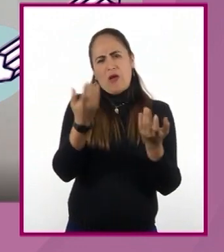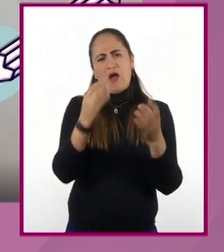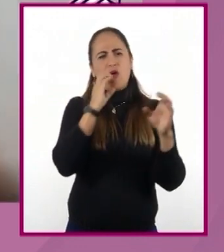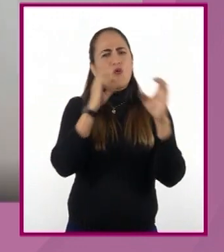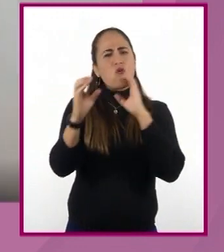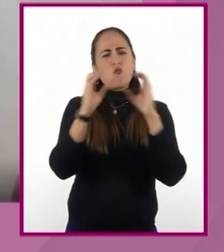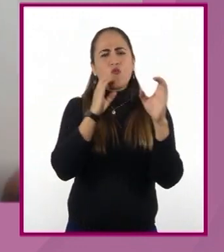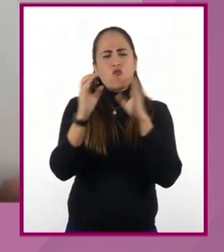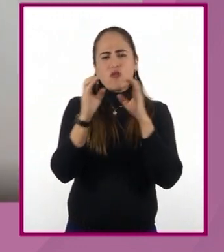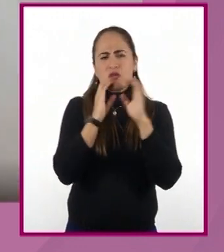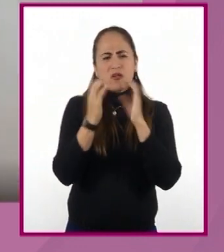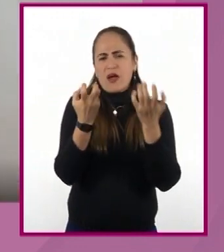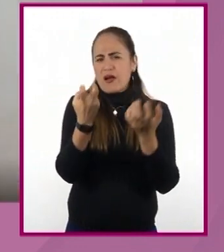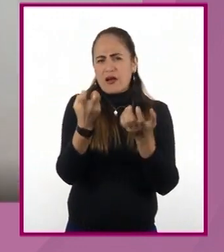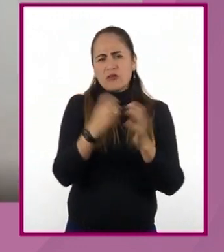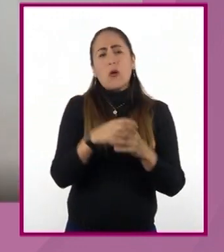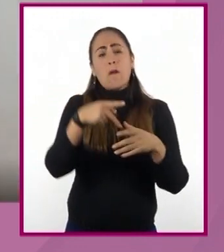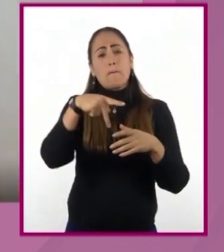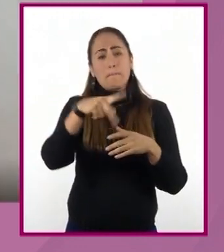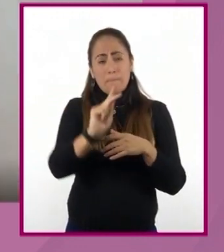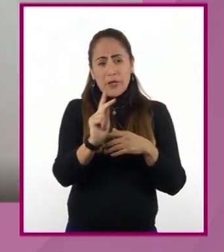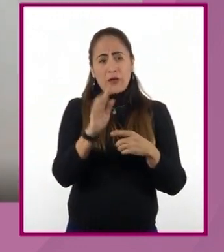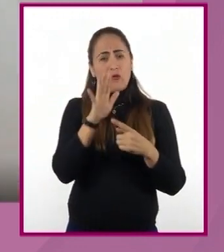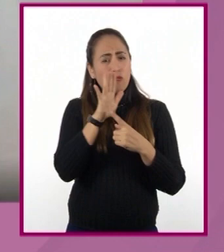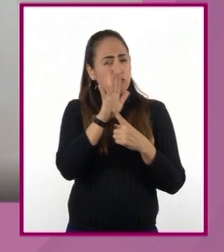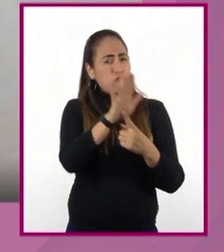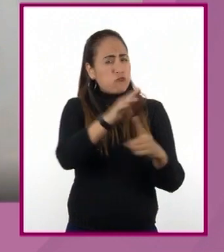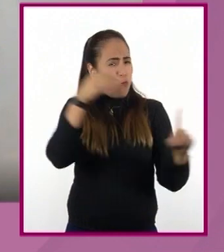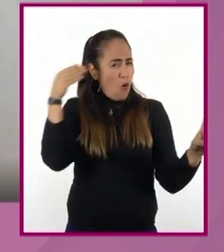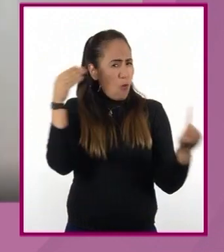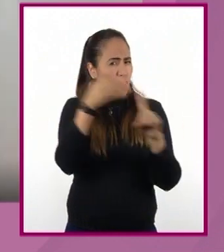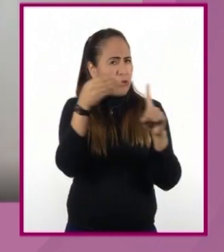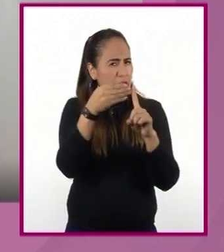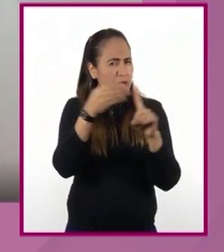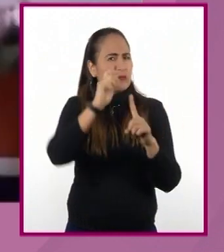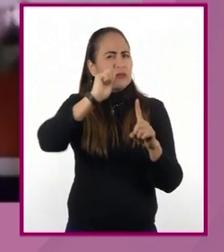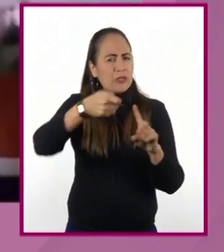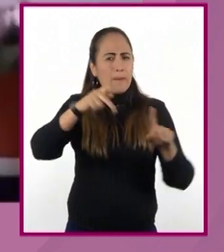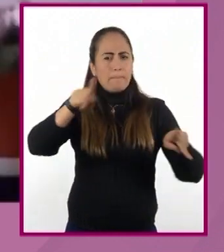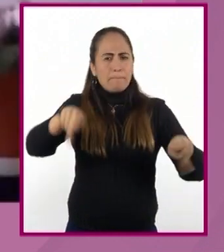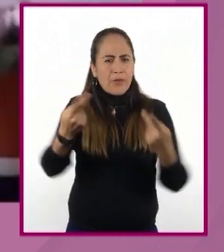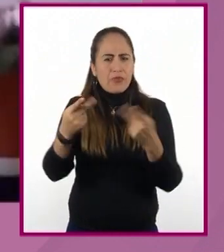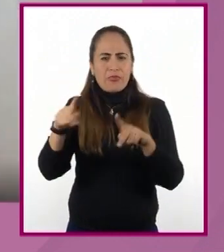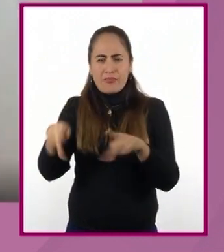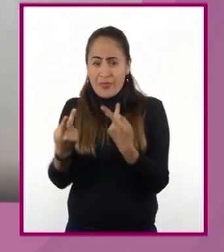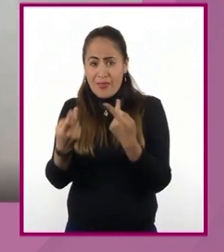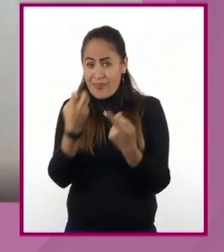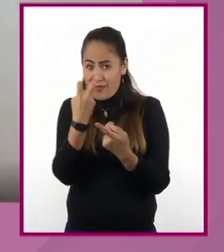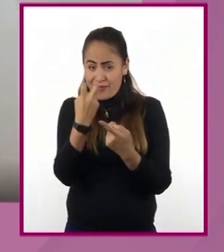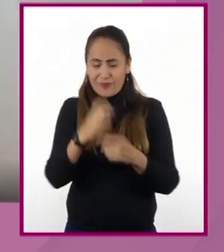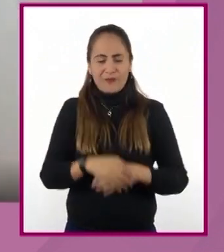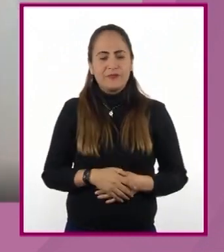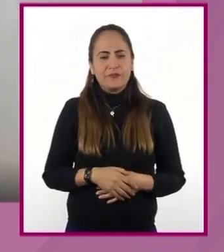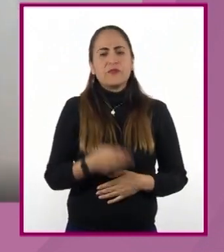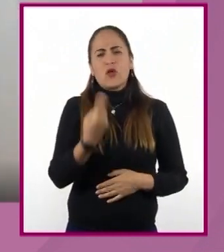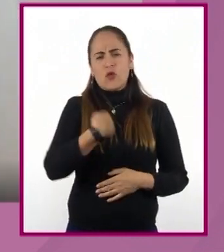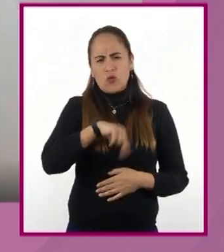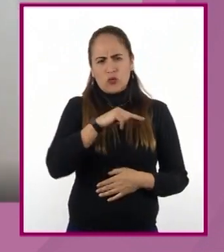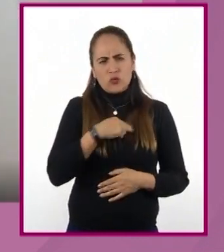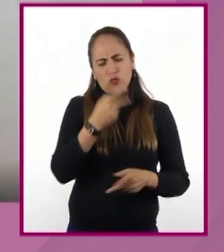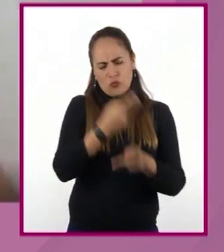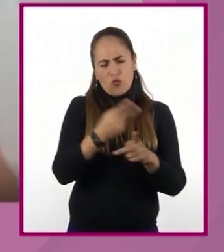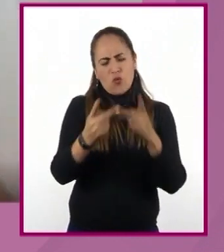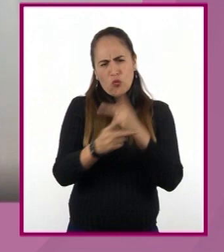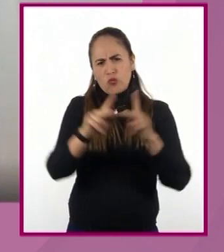Es una forma de comunicar, pero con una intención, que es vender. En la publicidad lo que hacemos es tratar de vender